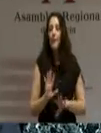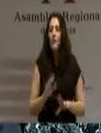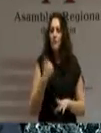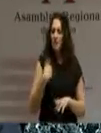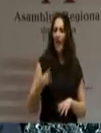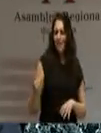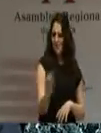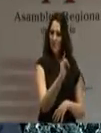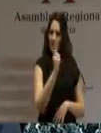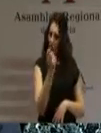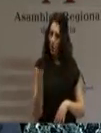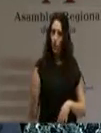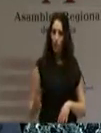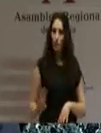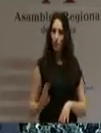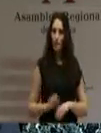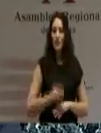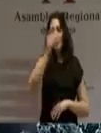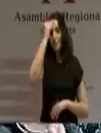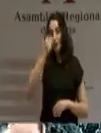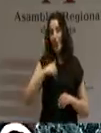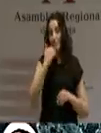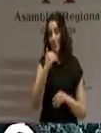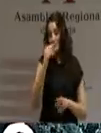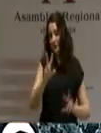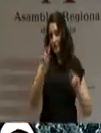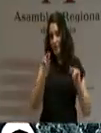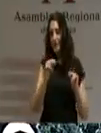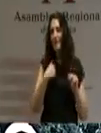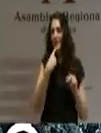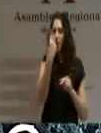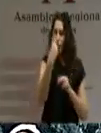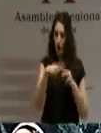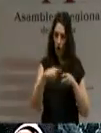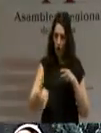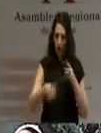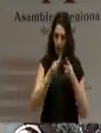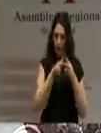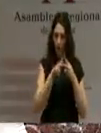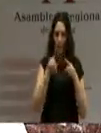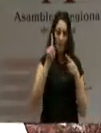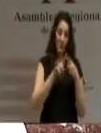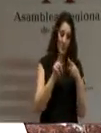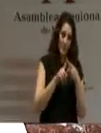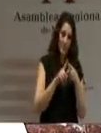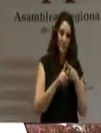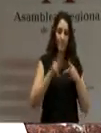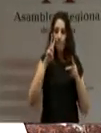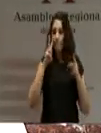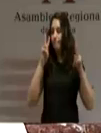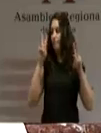que es el momento de terminar diciendo dos cosas. La primera,